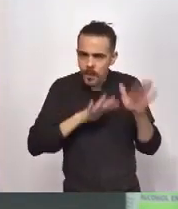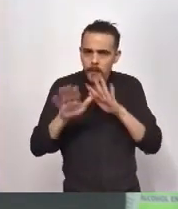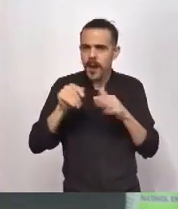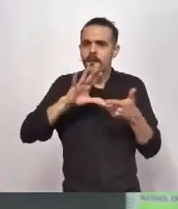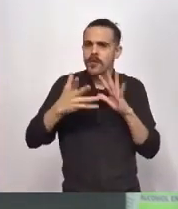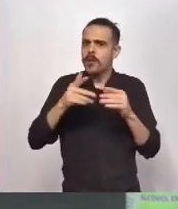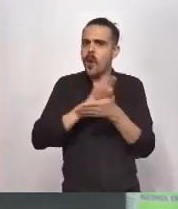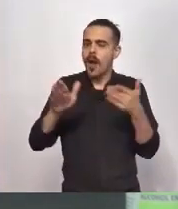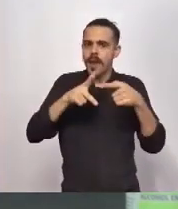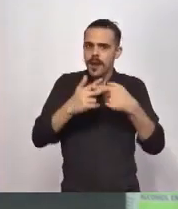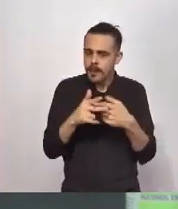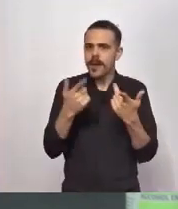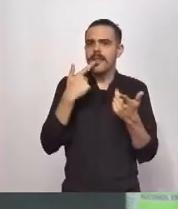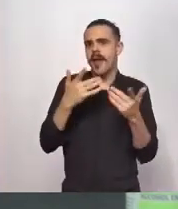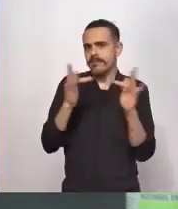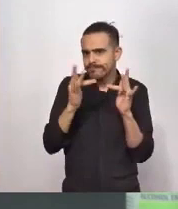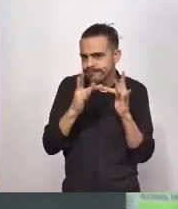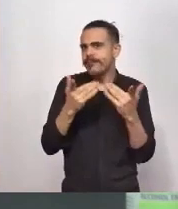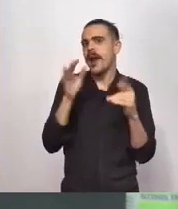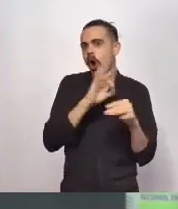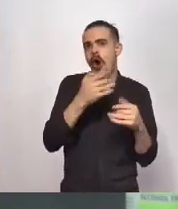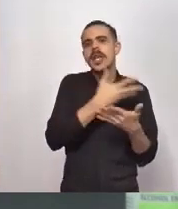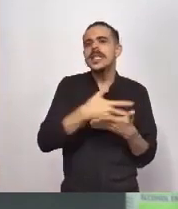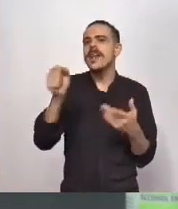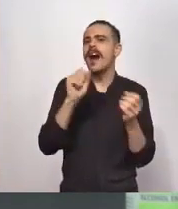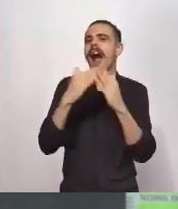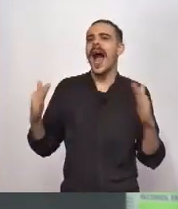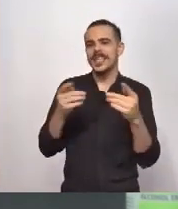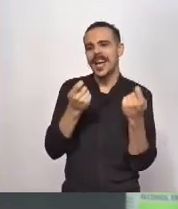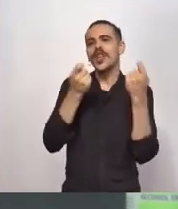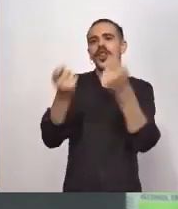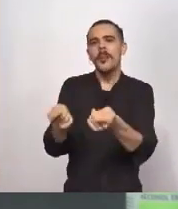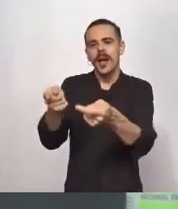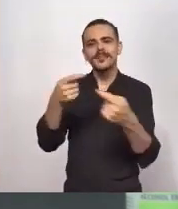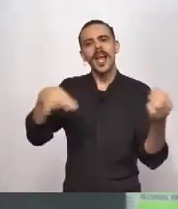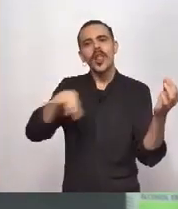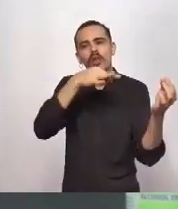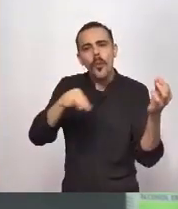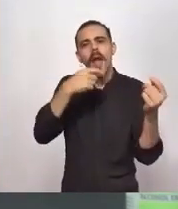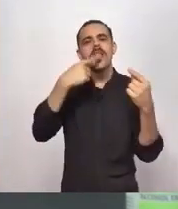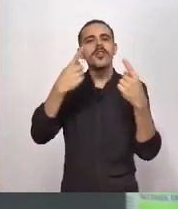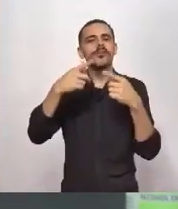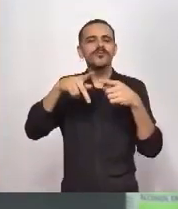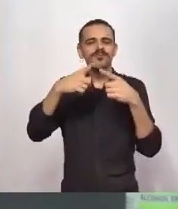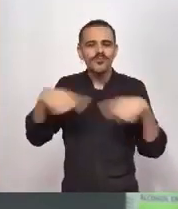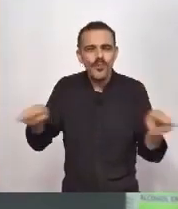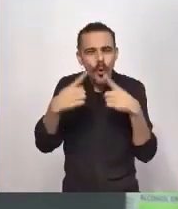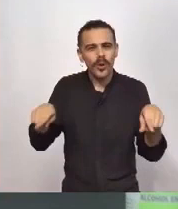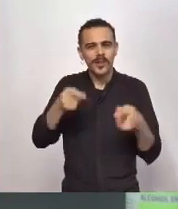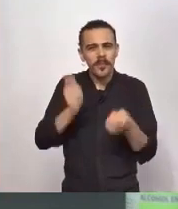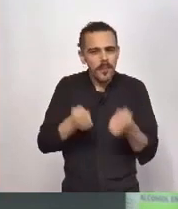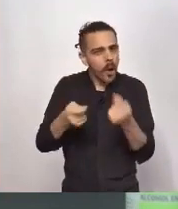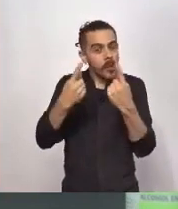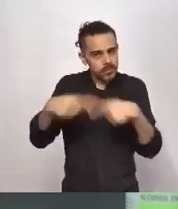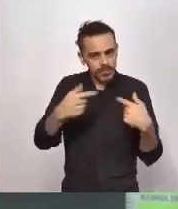virtual con ellos o acercándoles los instrumentos en la casa para que no pierdan ese vínculo, Para nosotros este programa es muy importante porque no solo es